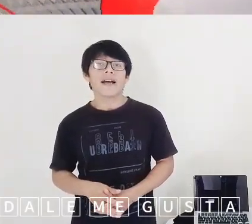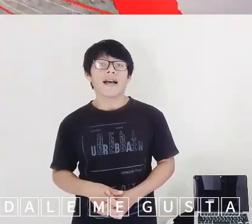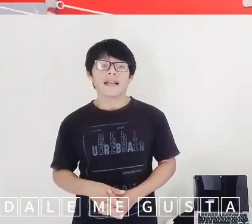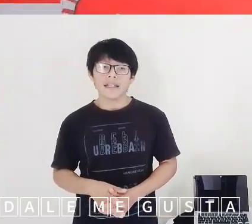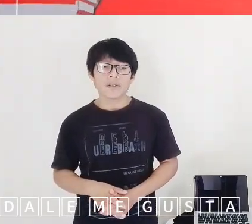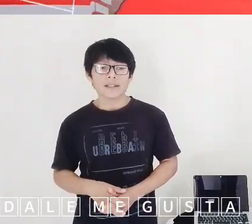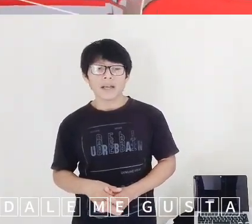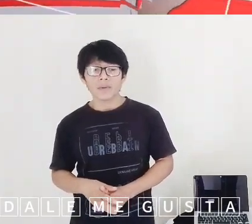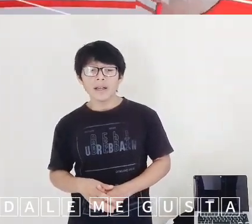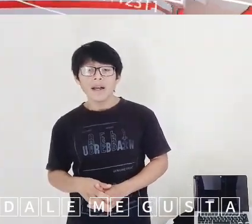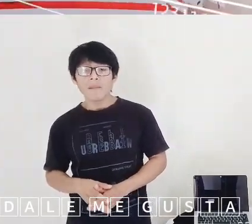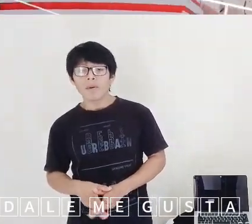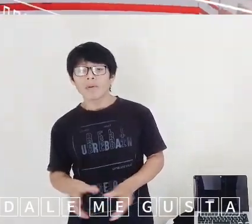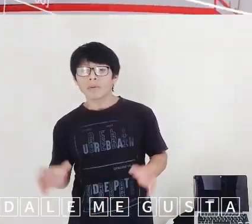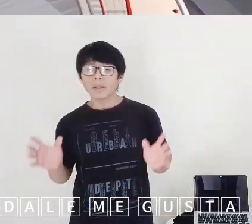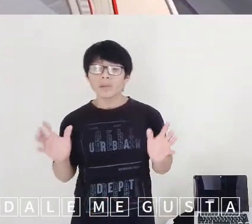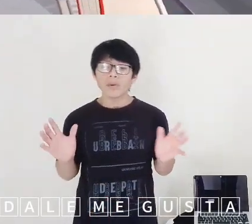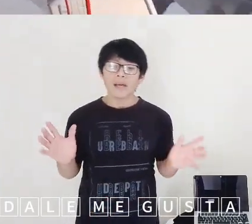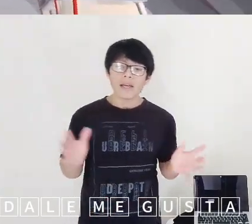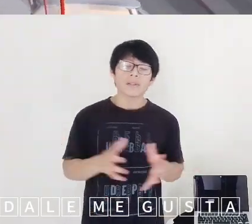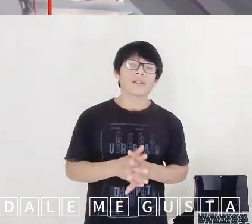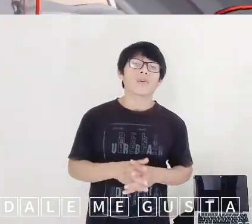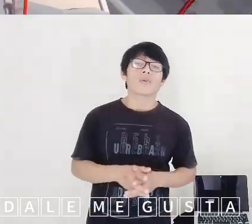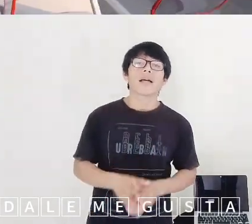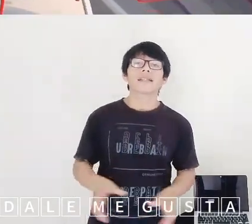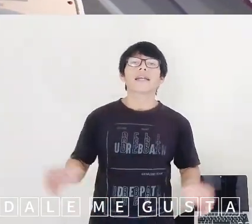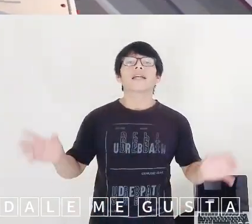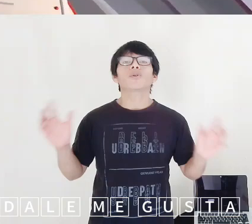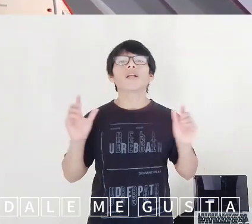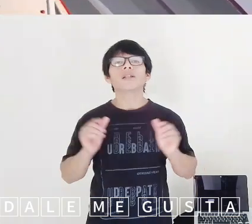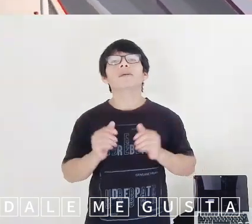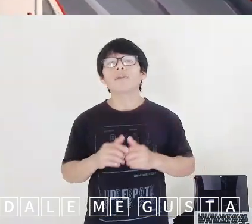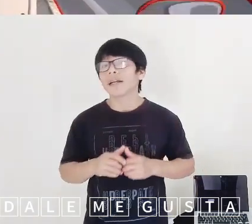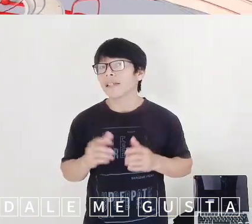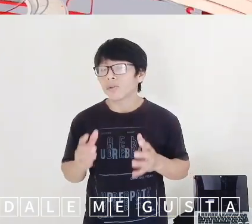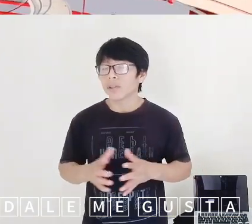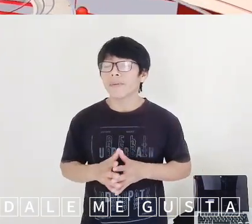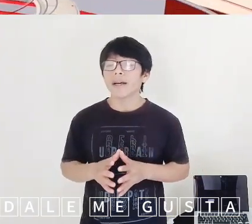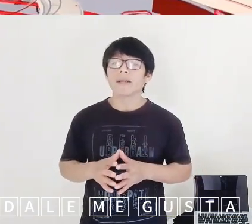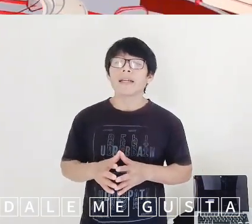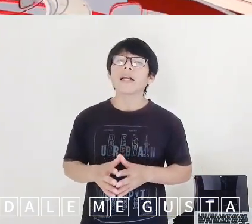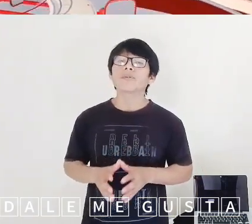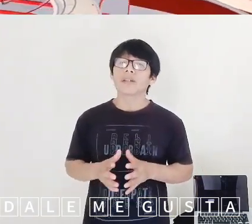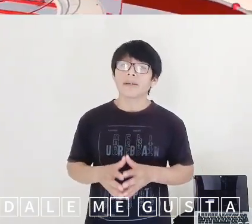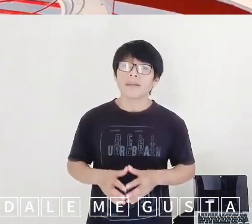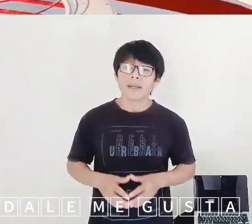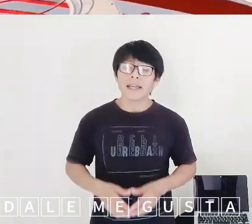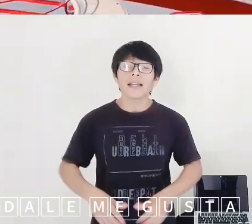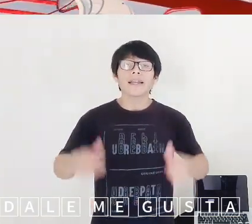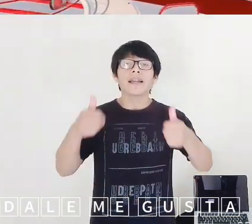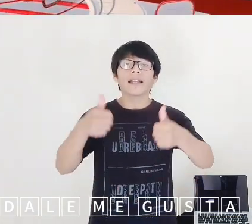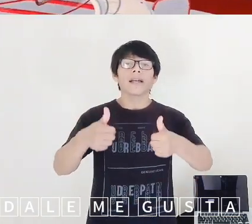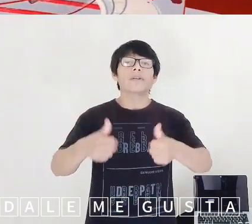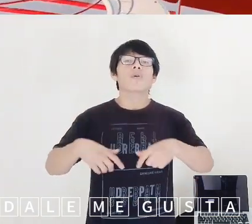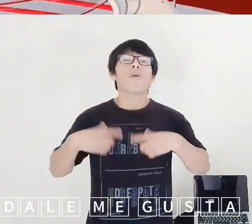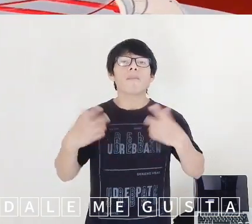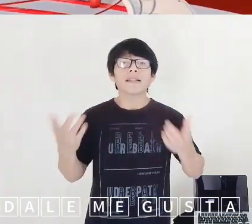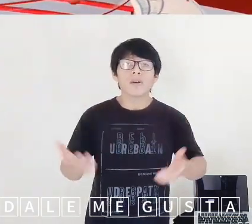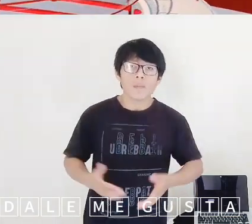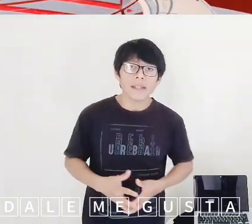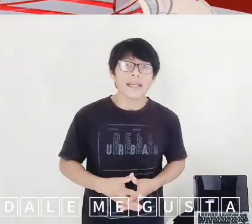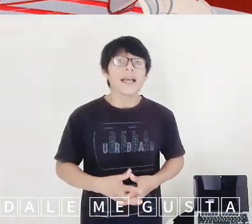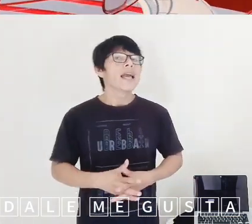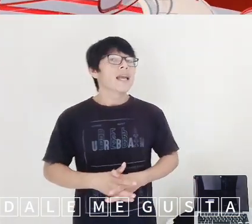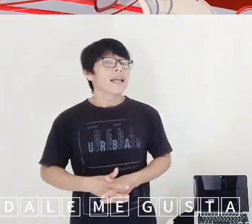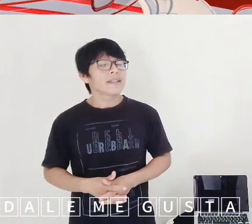dar a Genaro García Luna. Por el momento, eso es todo. Así que yo les invito a que se suscriban a mi canal, suscríbanse a mi canal, denle like al video,